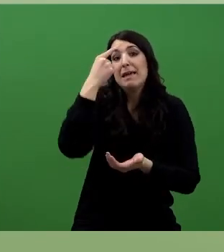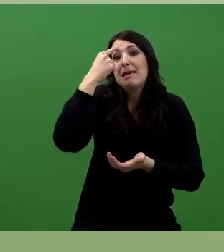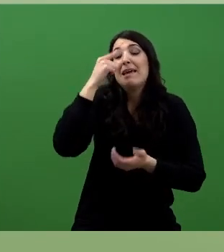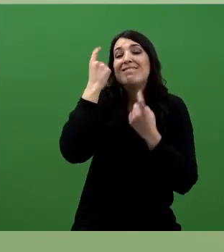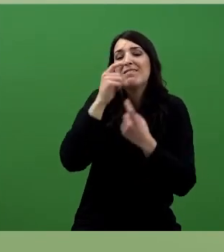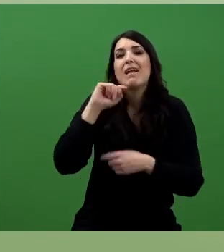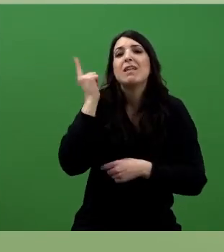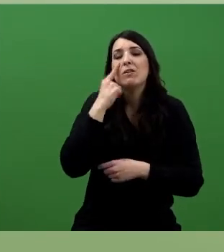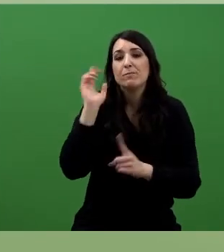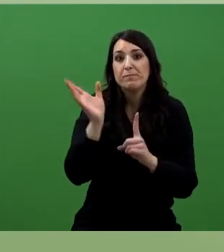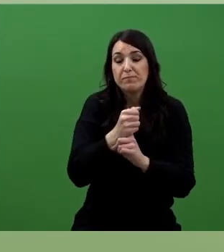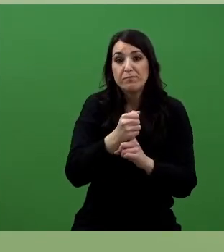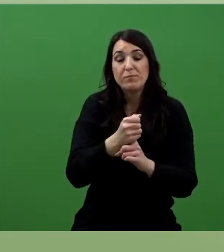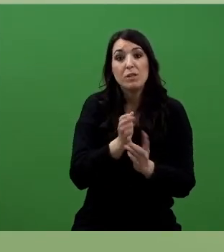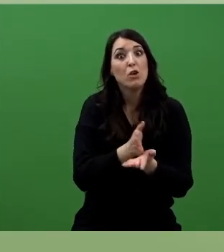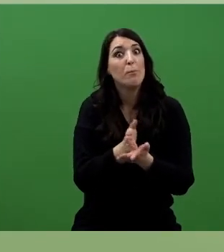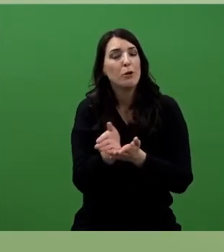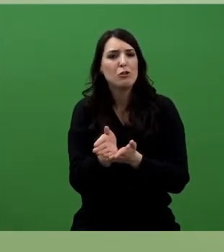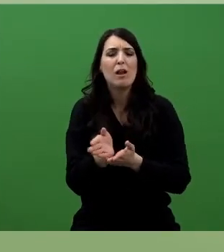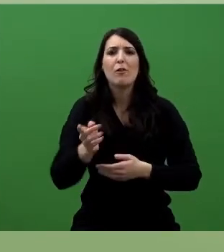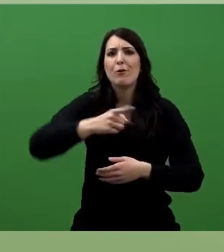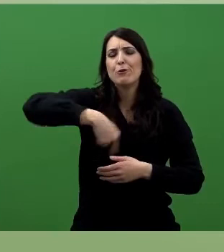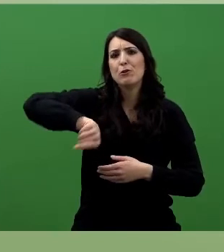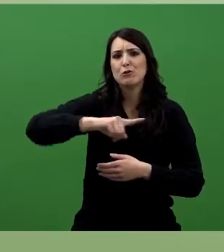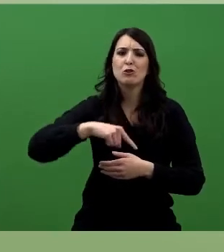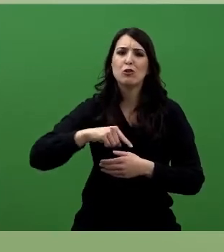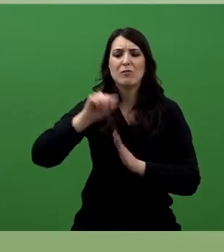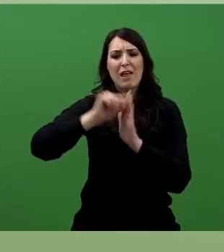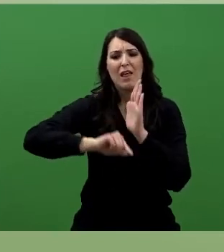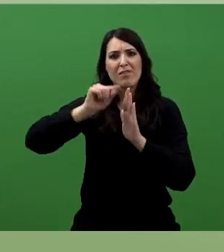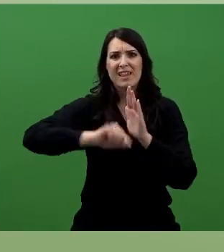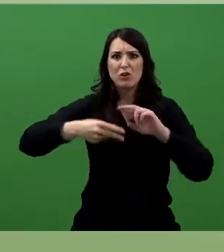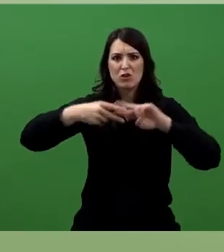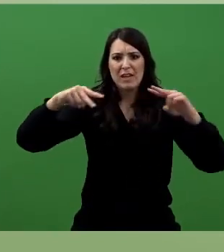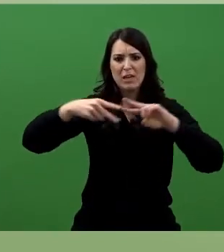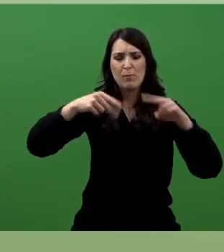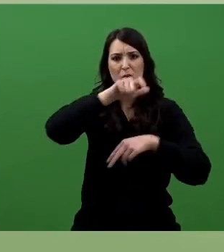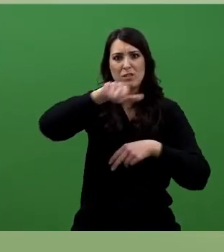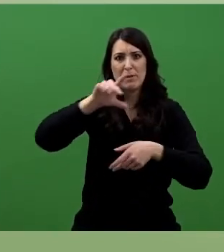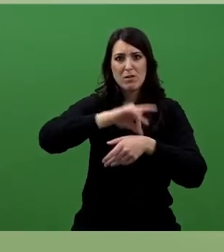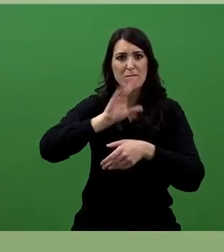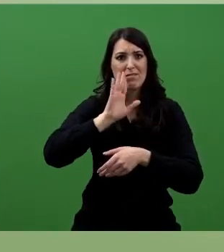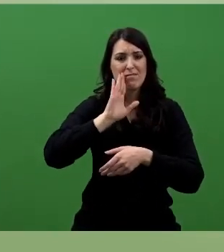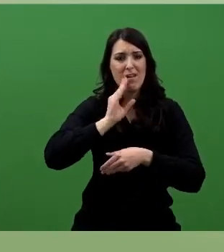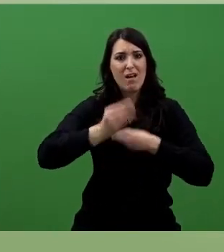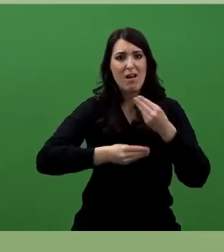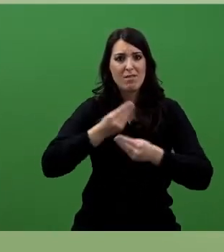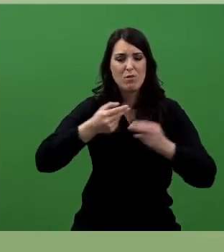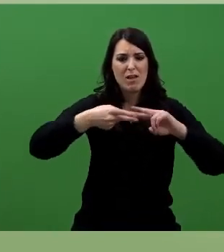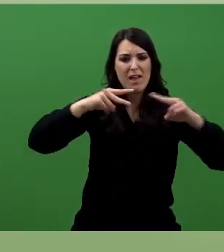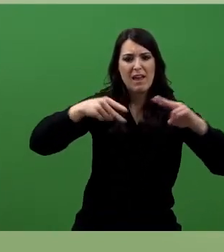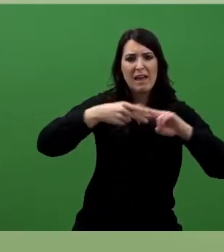diagnóstico. Por otro lado, estamos secuenciando y haciendo datos genómicos de muchos de estos pacientes,